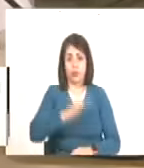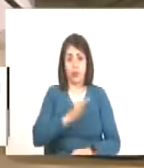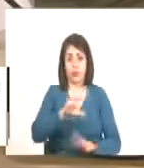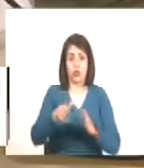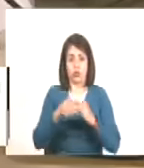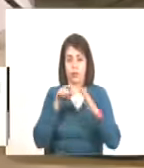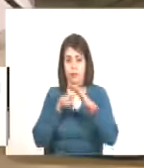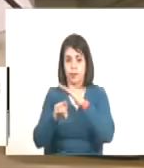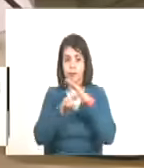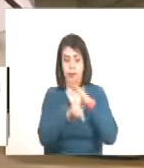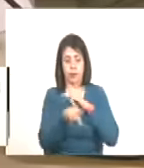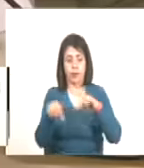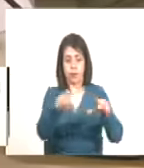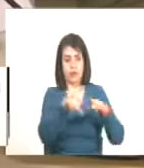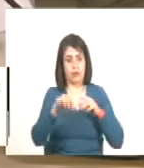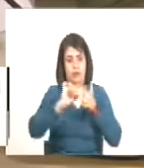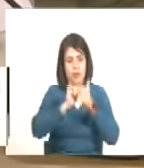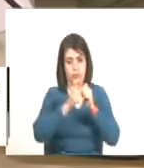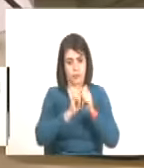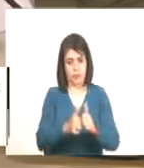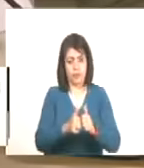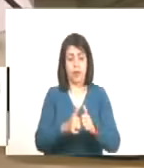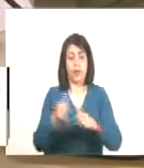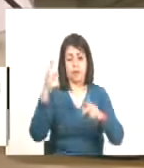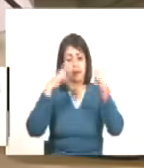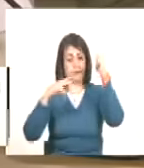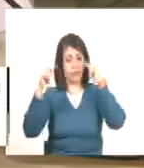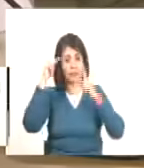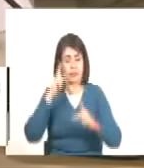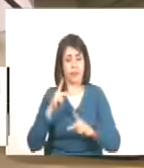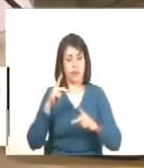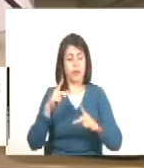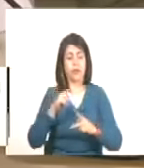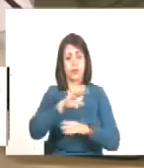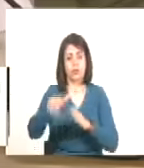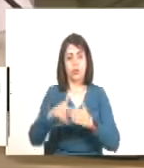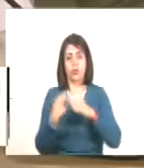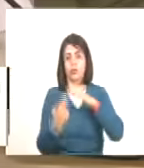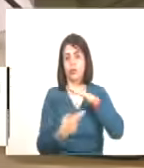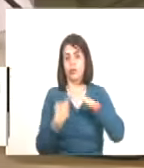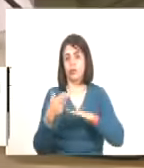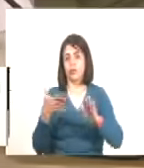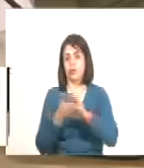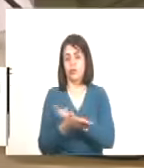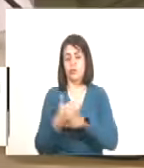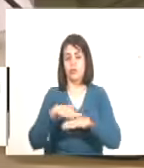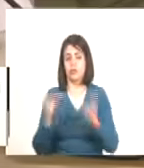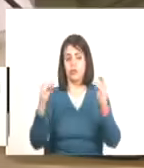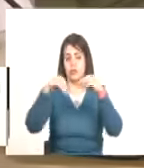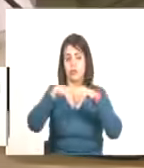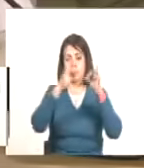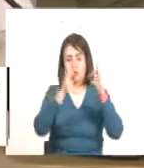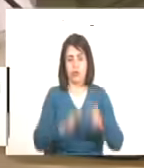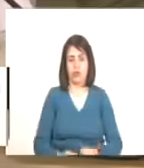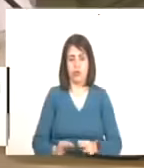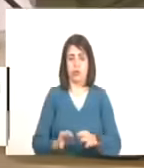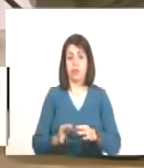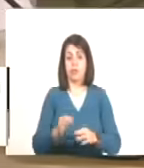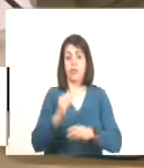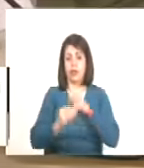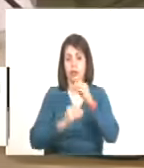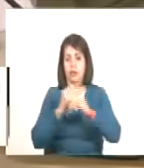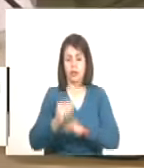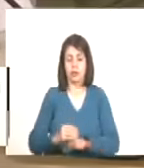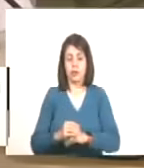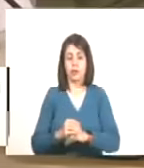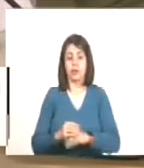su acceso a instalaciones deportivas, recreativas y turísticas a través de su adecuación física y procurando